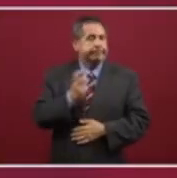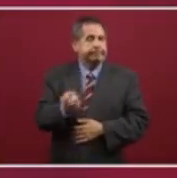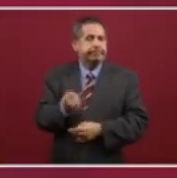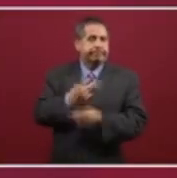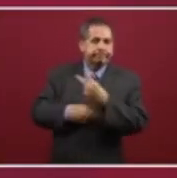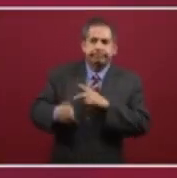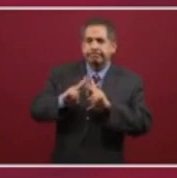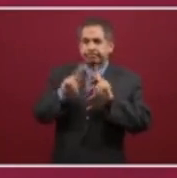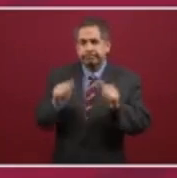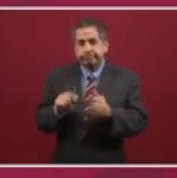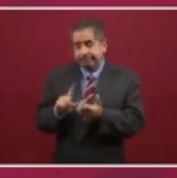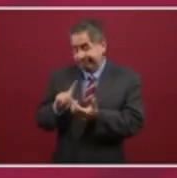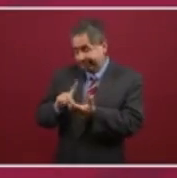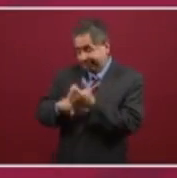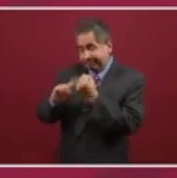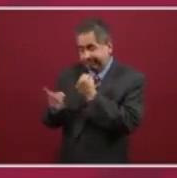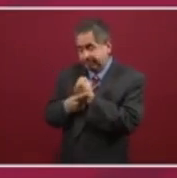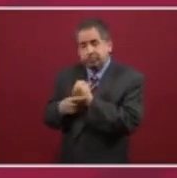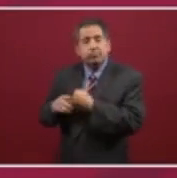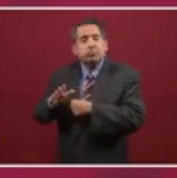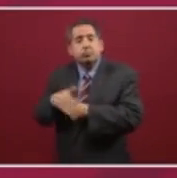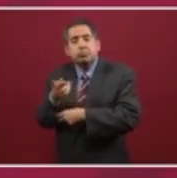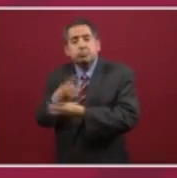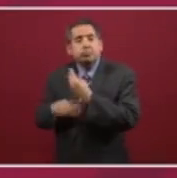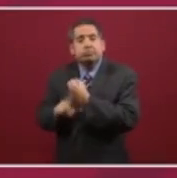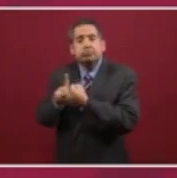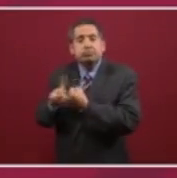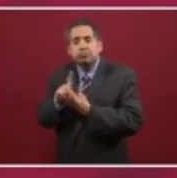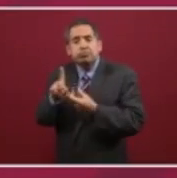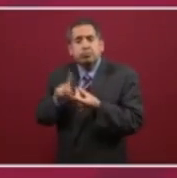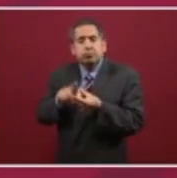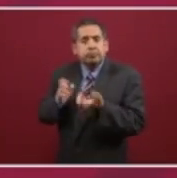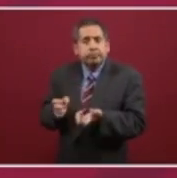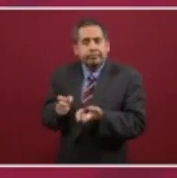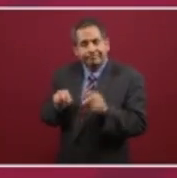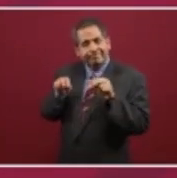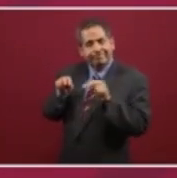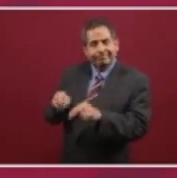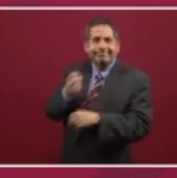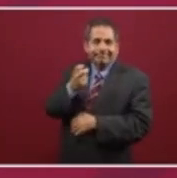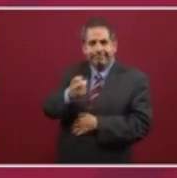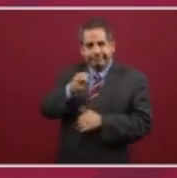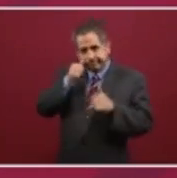Tienen que atenderse las causas. O sea, ¿cómo